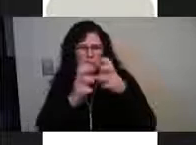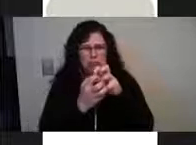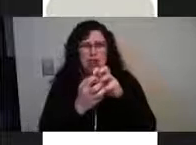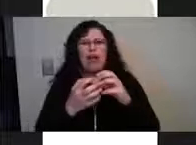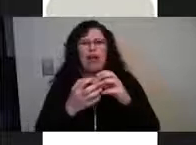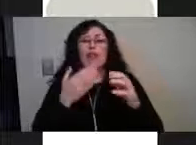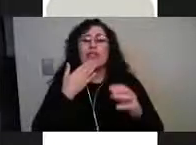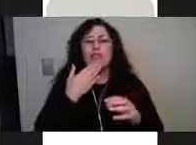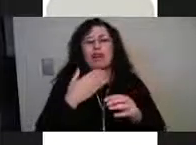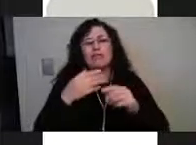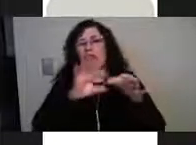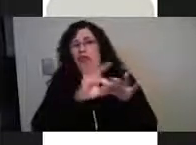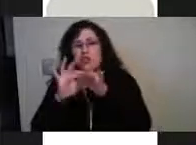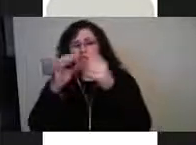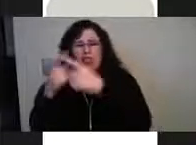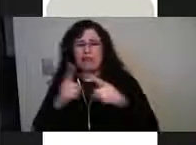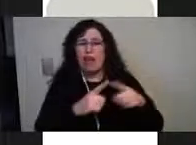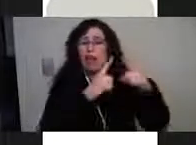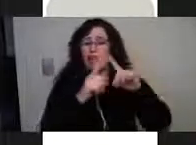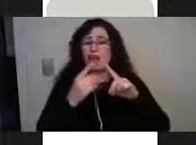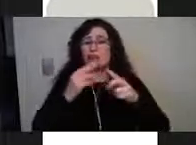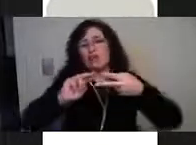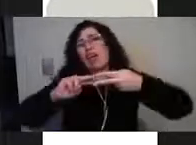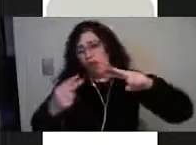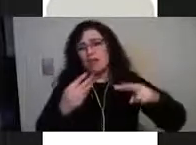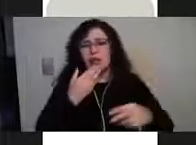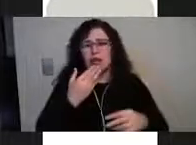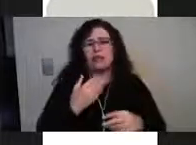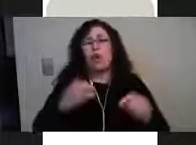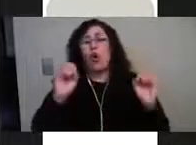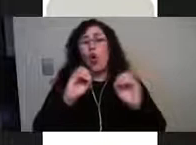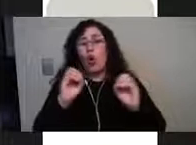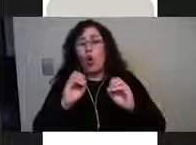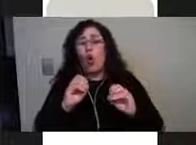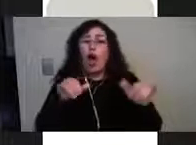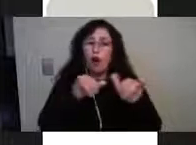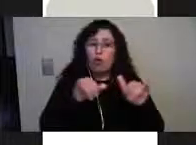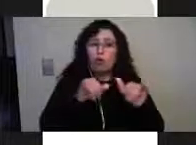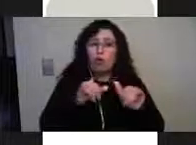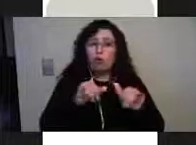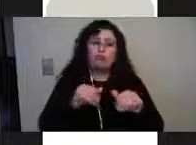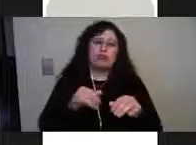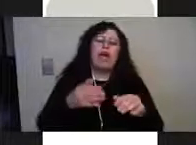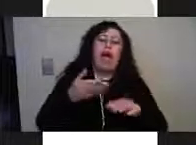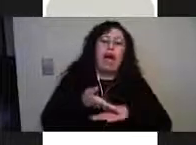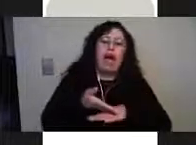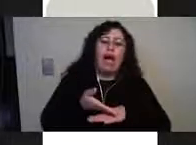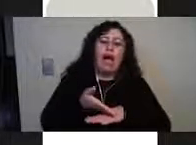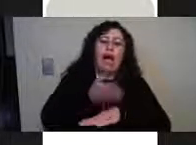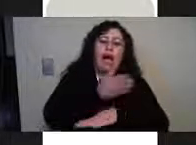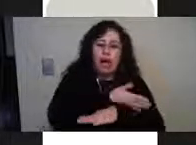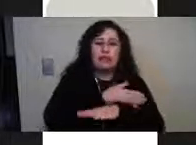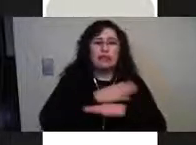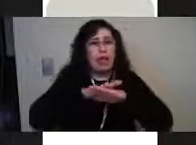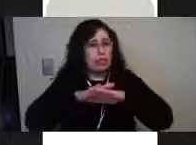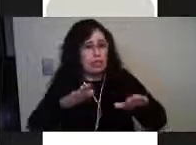Y lactantes de pretérmino, ¿ya? Entonces, sin embargo, hay una serie de factores como